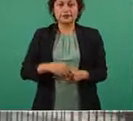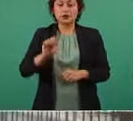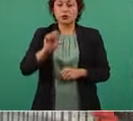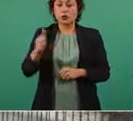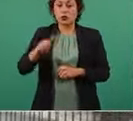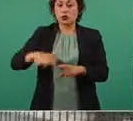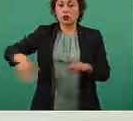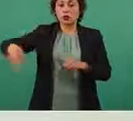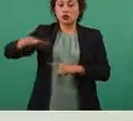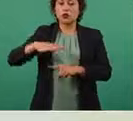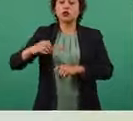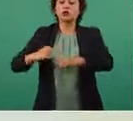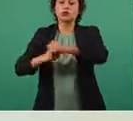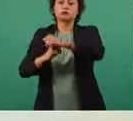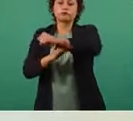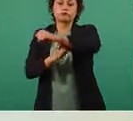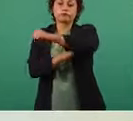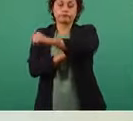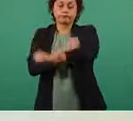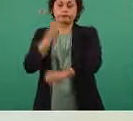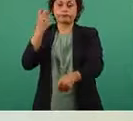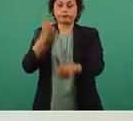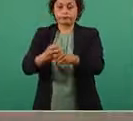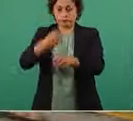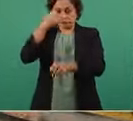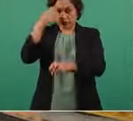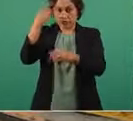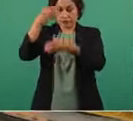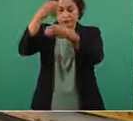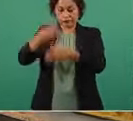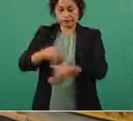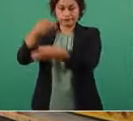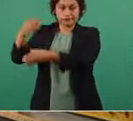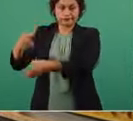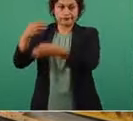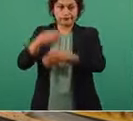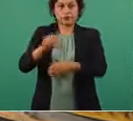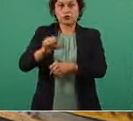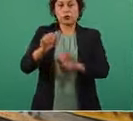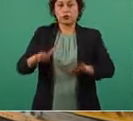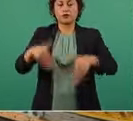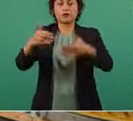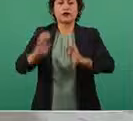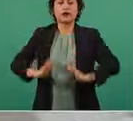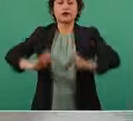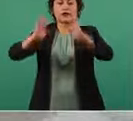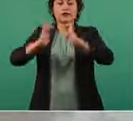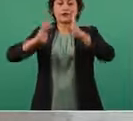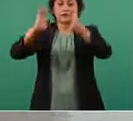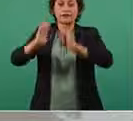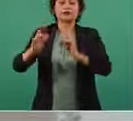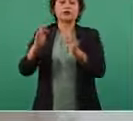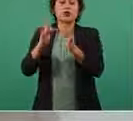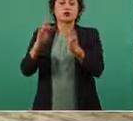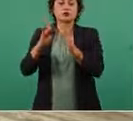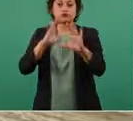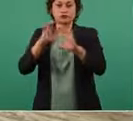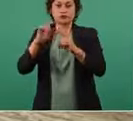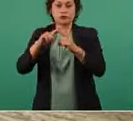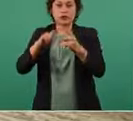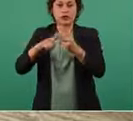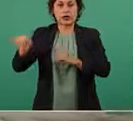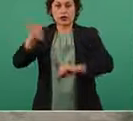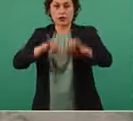se desarrolla la cimentación en las áreas para equipos pesados. En el área de edificios, en el de telecomunicaciones, laboratorio y